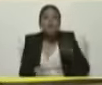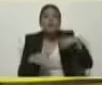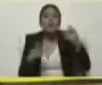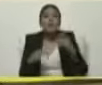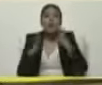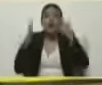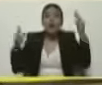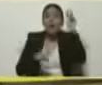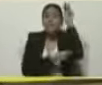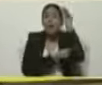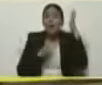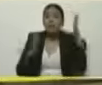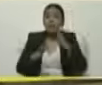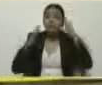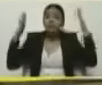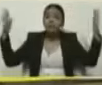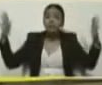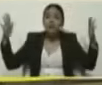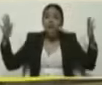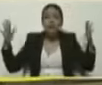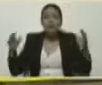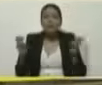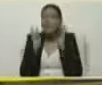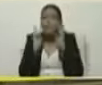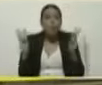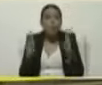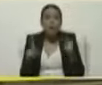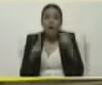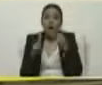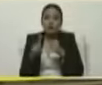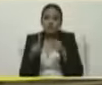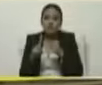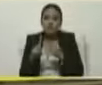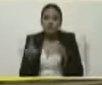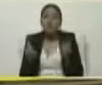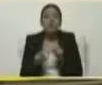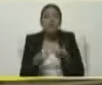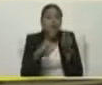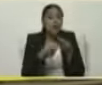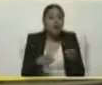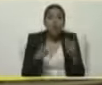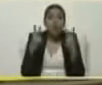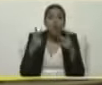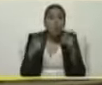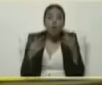gigante, extraordinario, un ser humano fuera de serie,